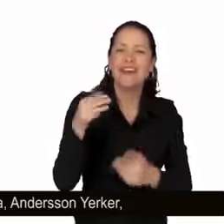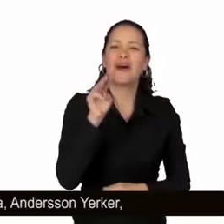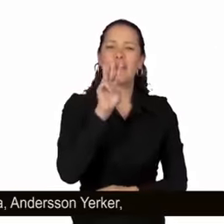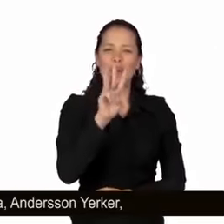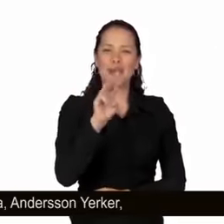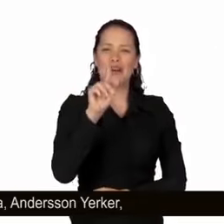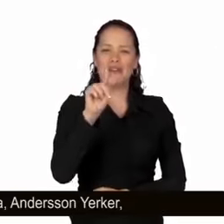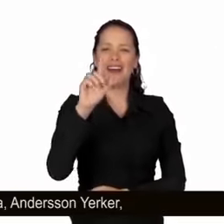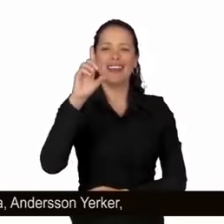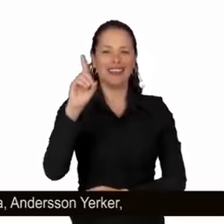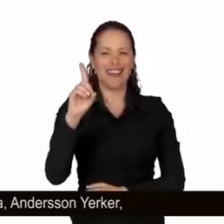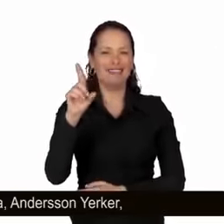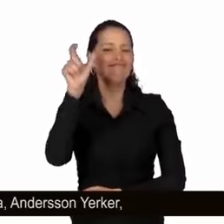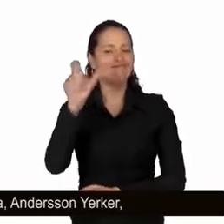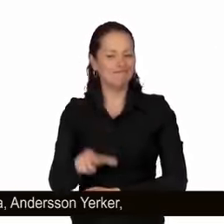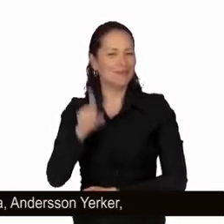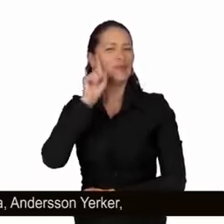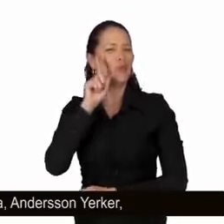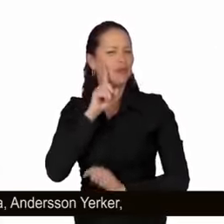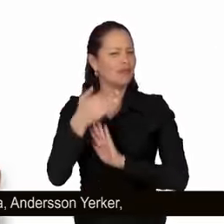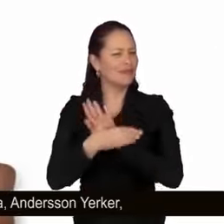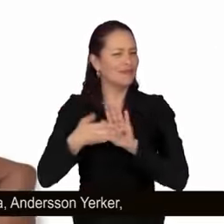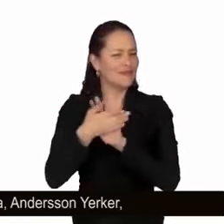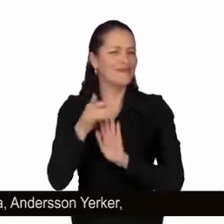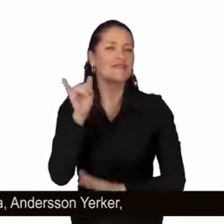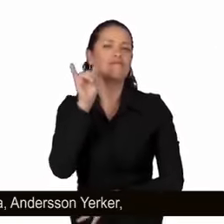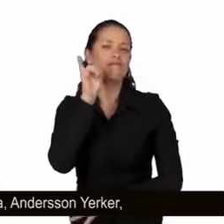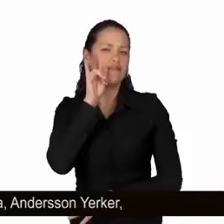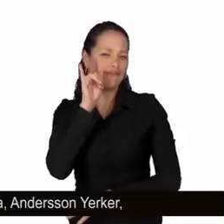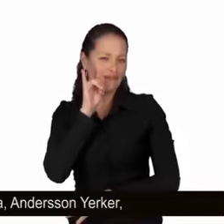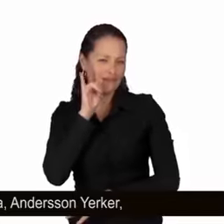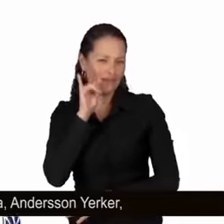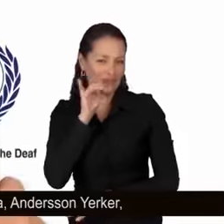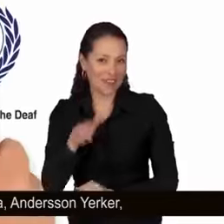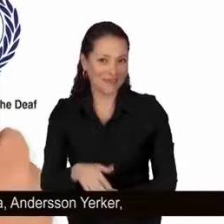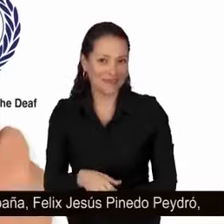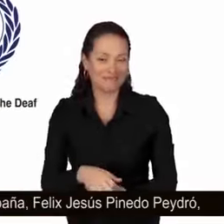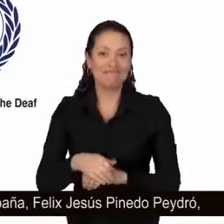de la WFD, una persona sorda, Anderson Jerker;